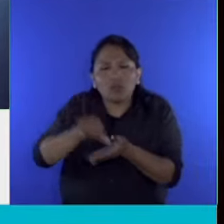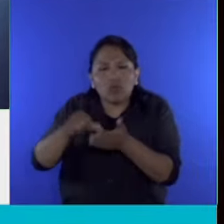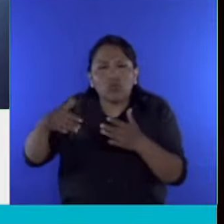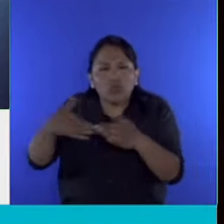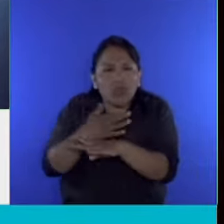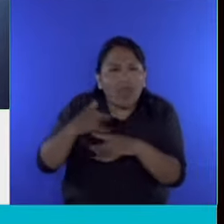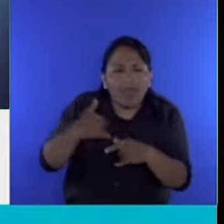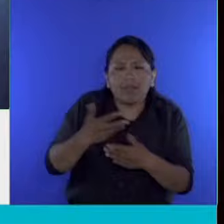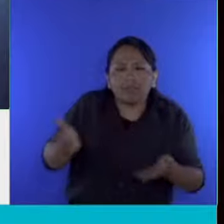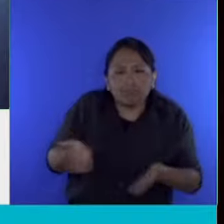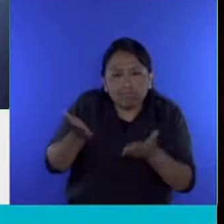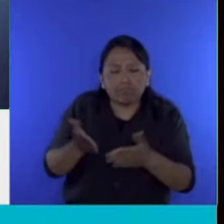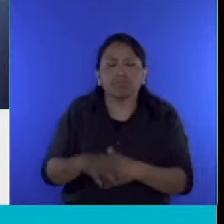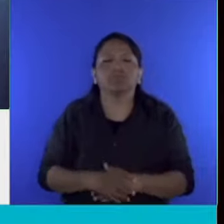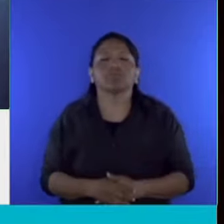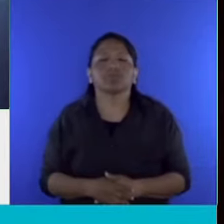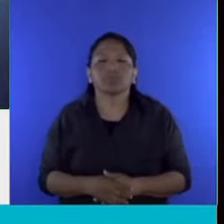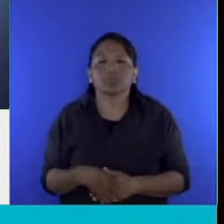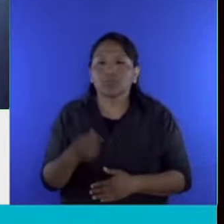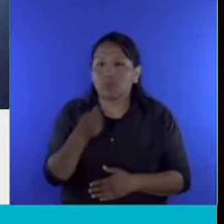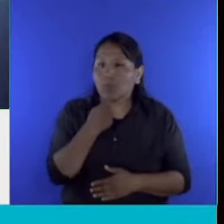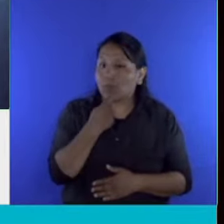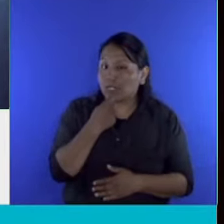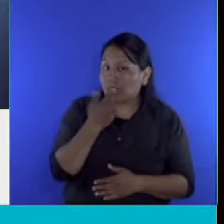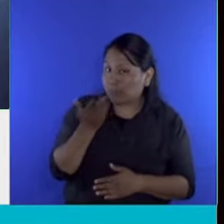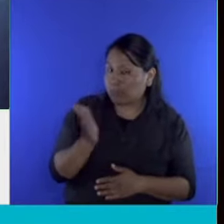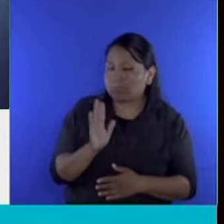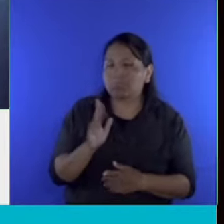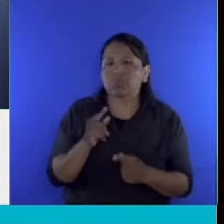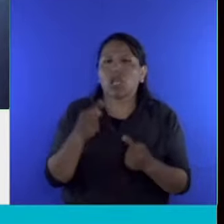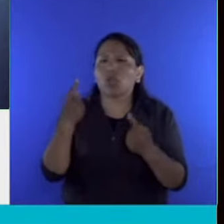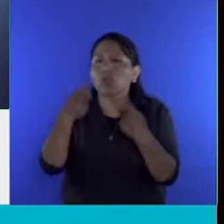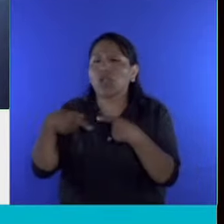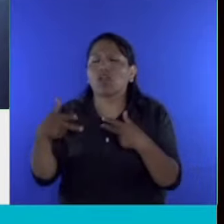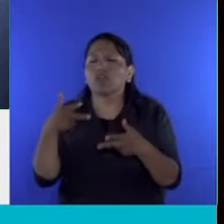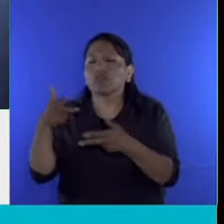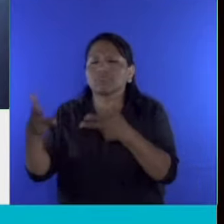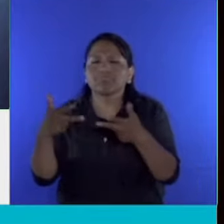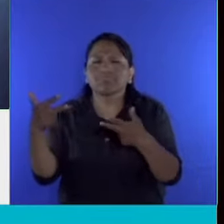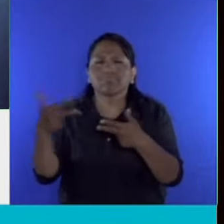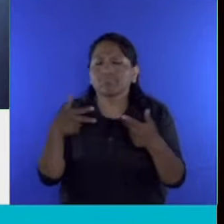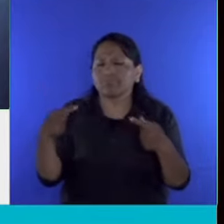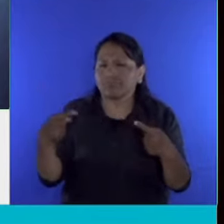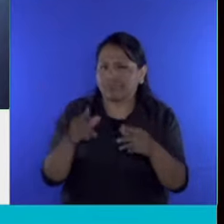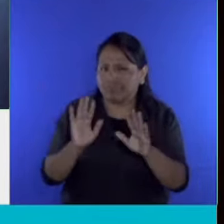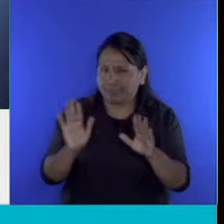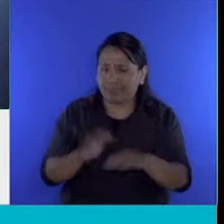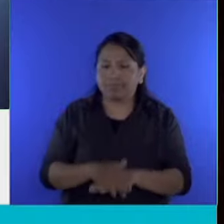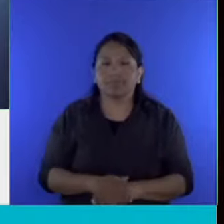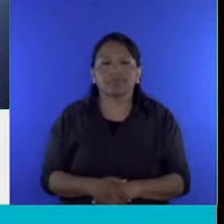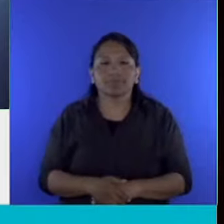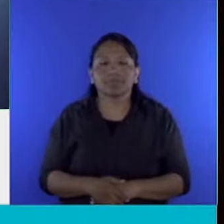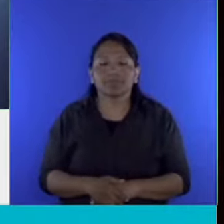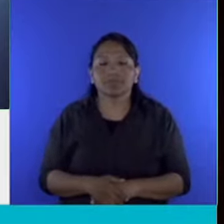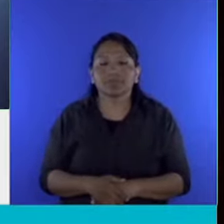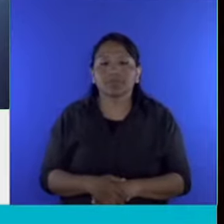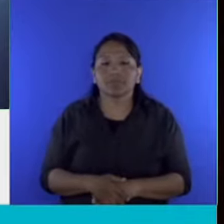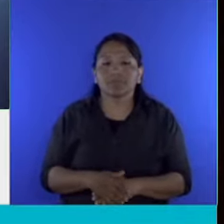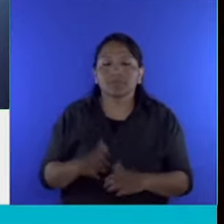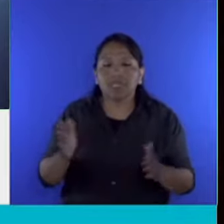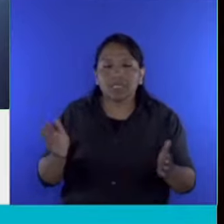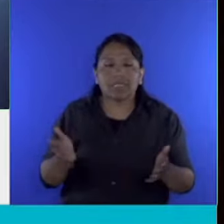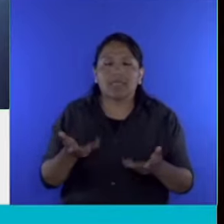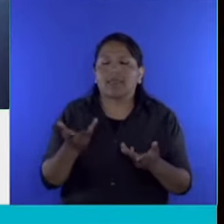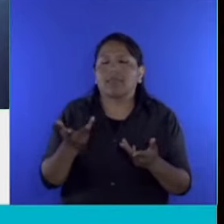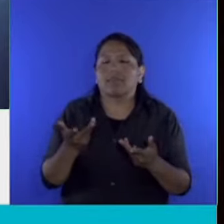ciudades voy a poner un ejemplo que contradice muchas de las cosas que se dijeron acá en una enorme campaña